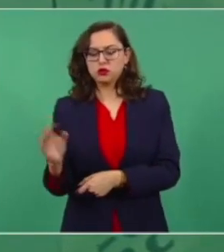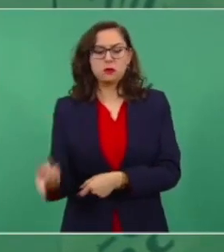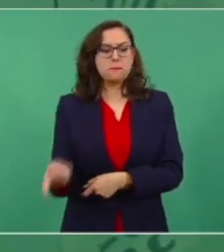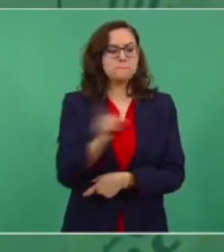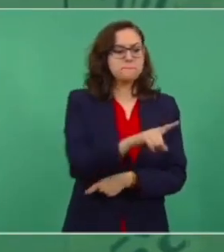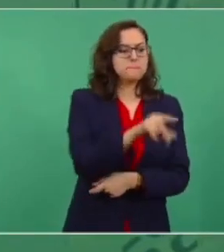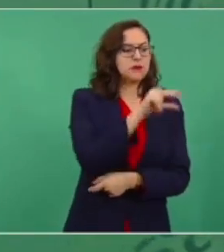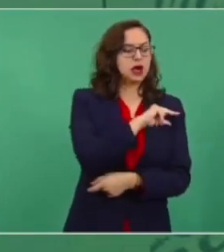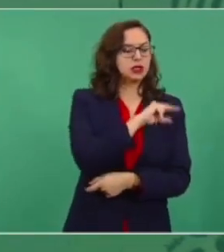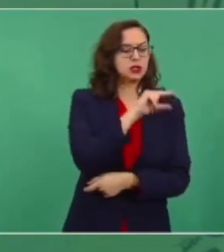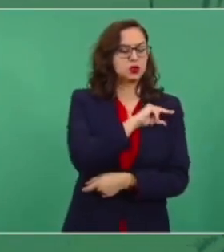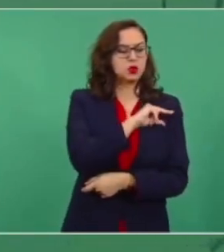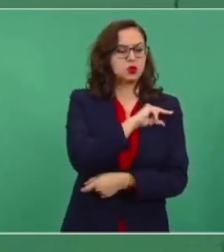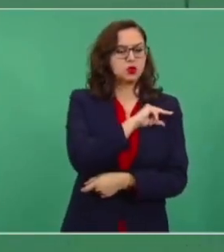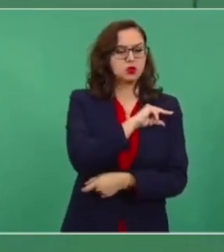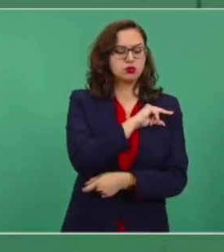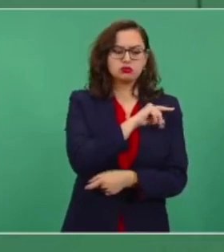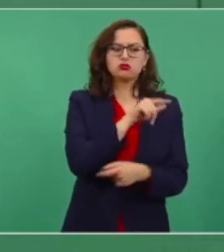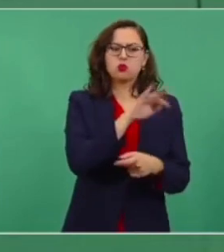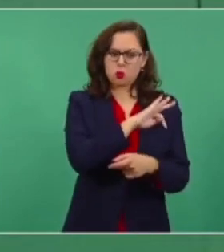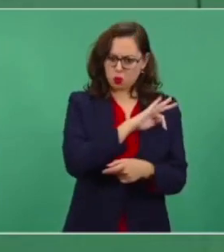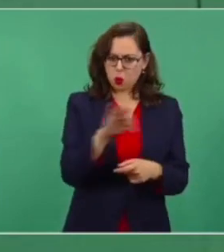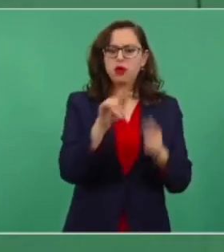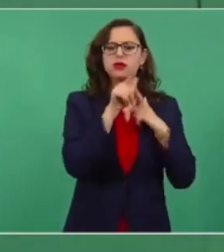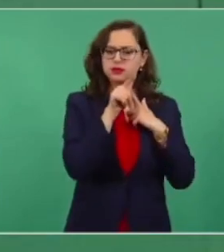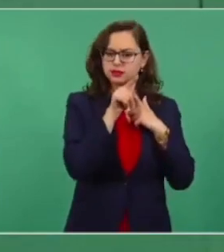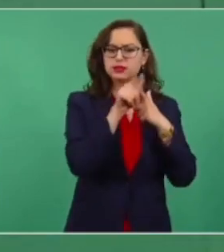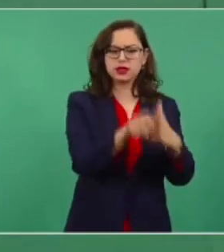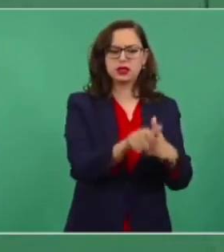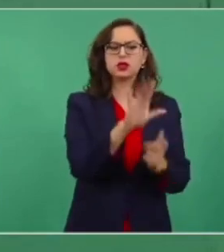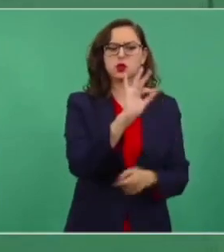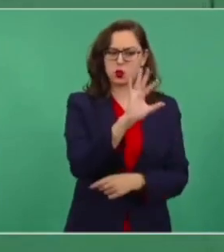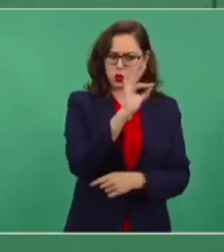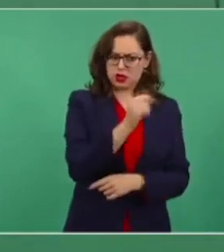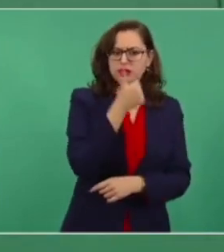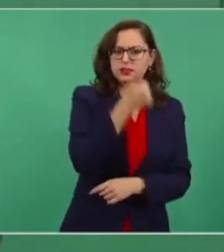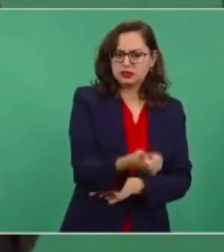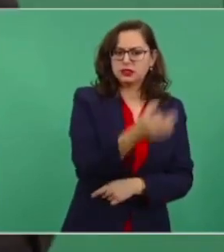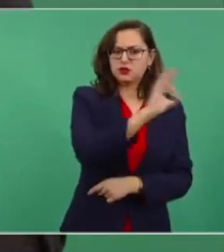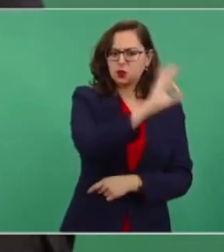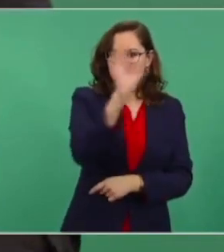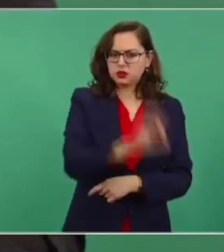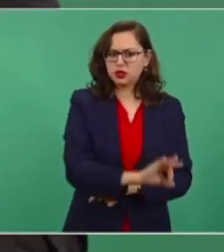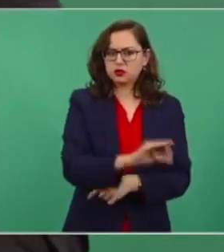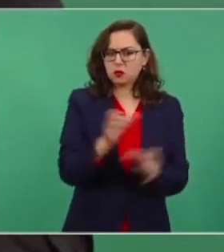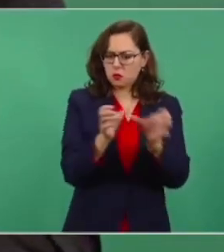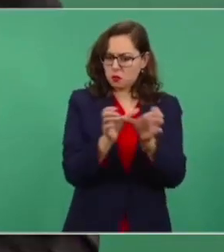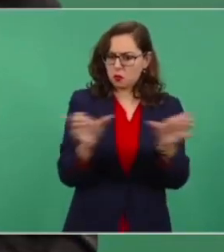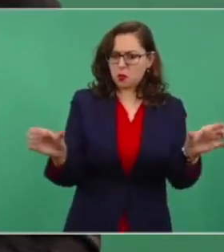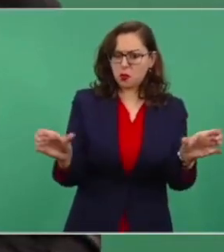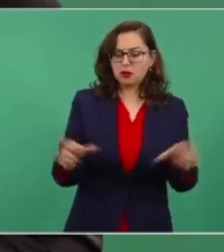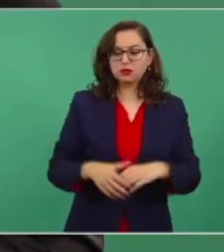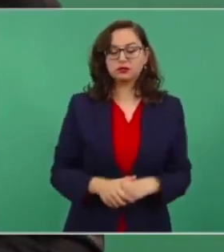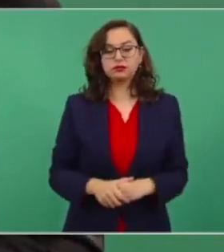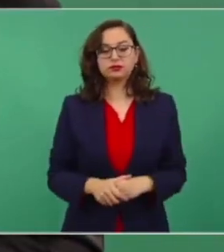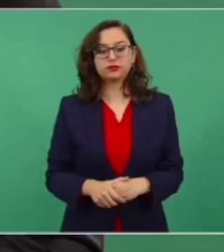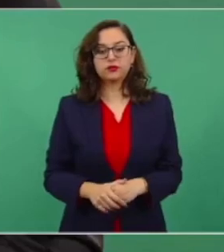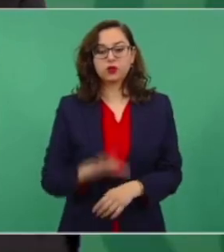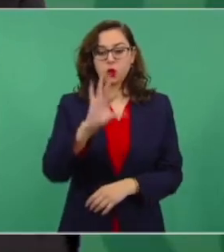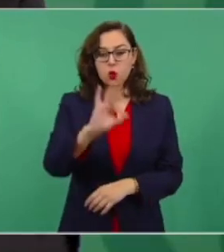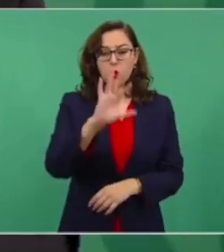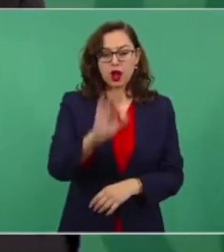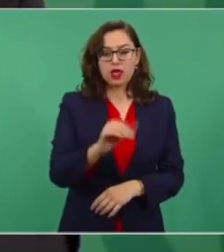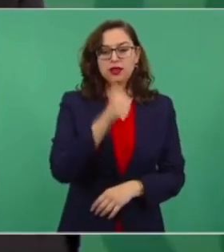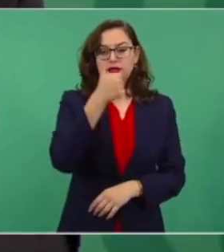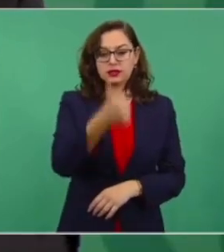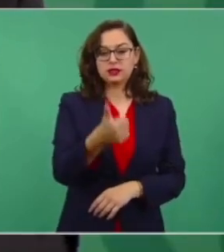y la iniciativa privada con el 46%. ¿Saben cuánto es el 46%